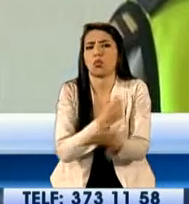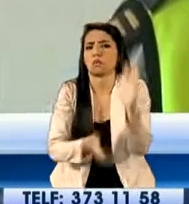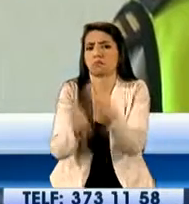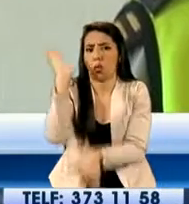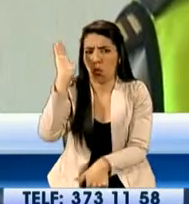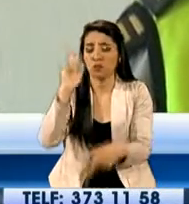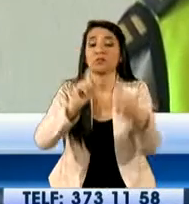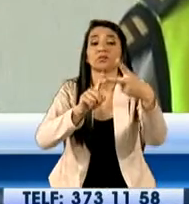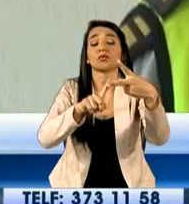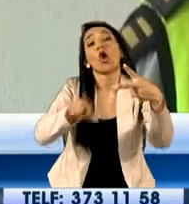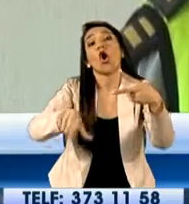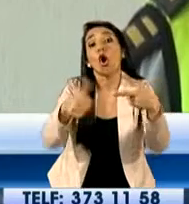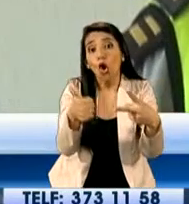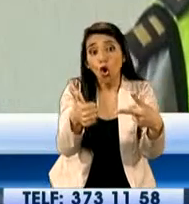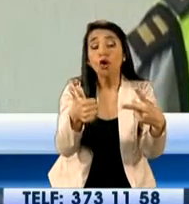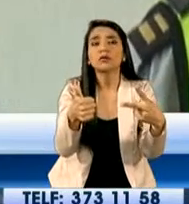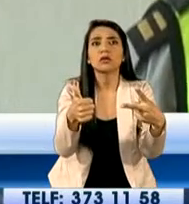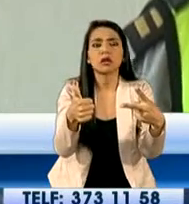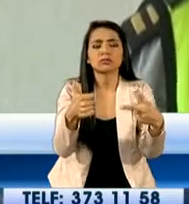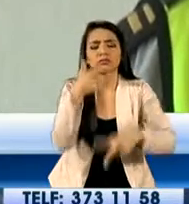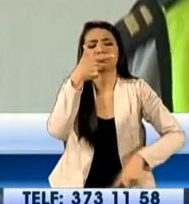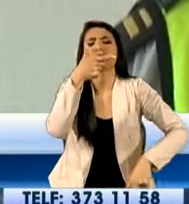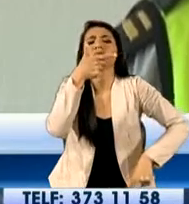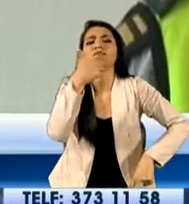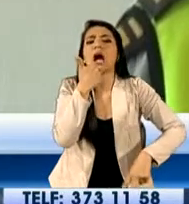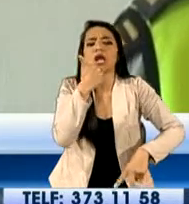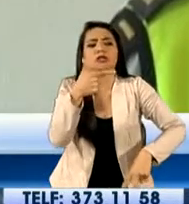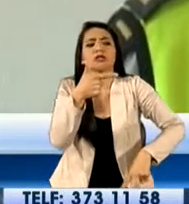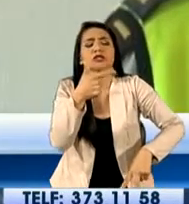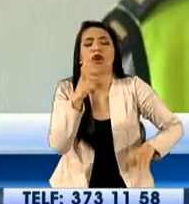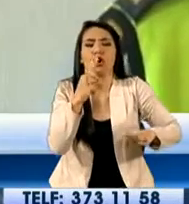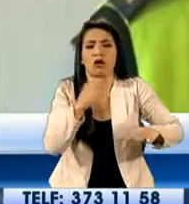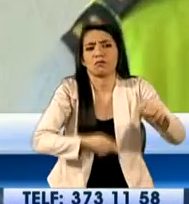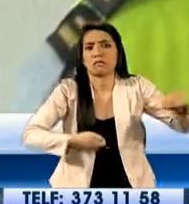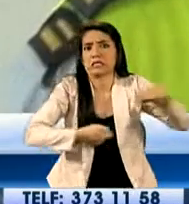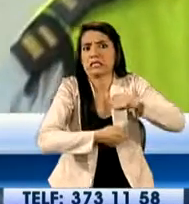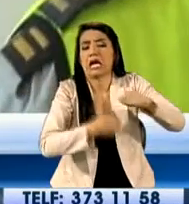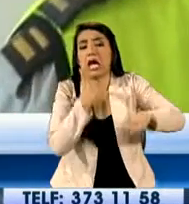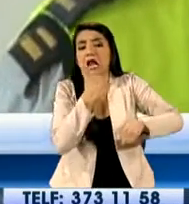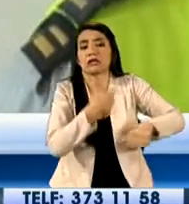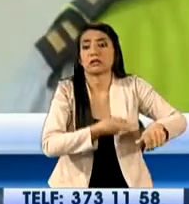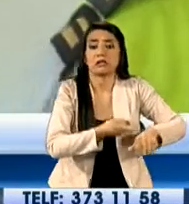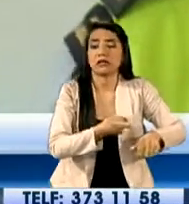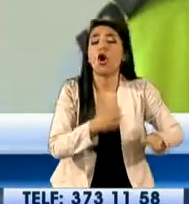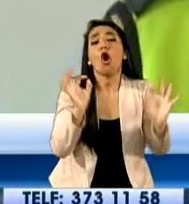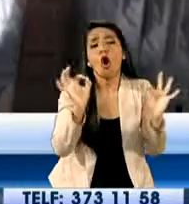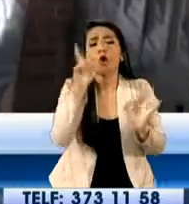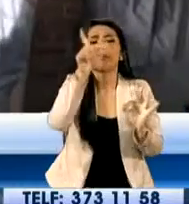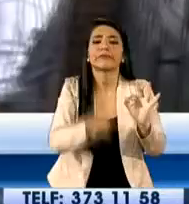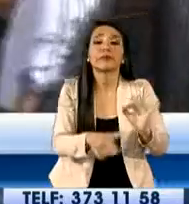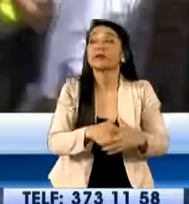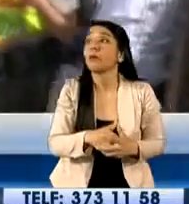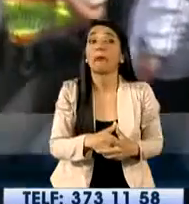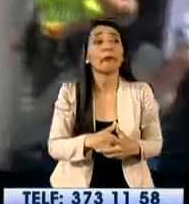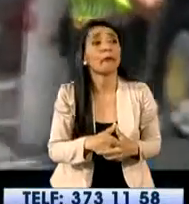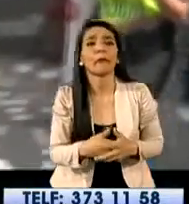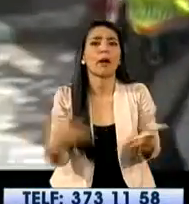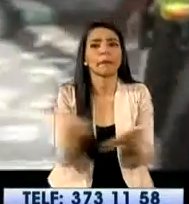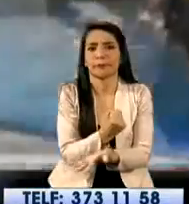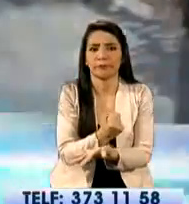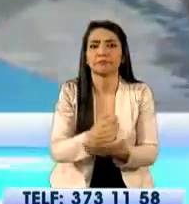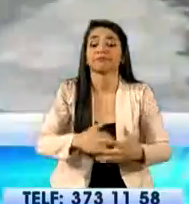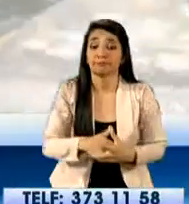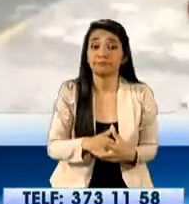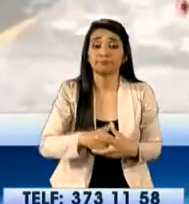que se sustraen utilizando mediante la modalidad de arranche, es decir, esperando que la persona se encuentre descuidada. La policía para enfrentar